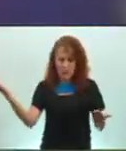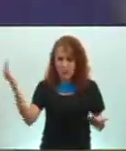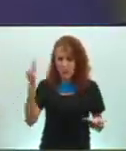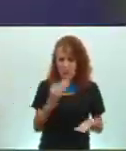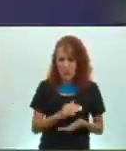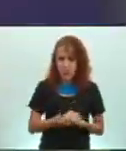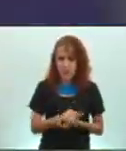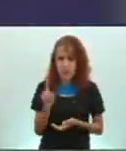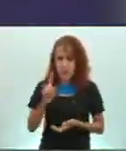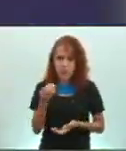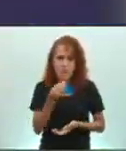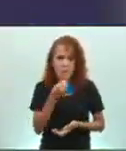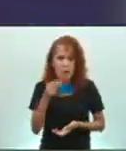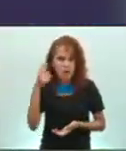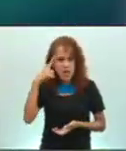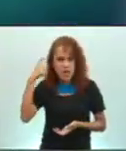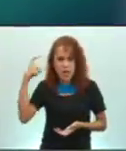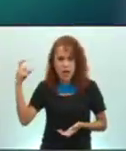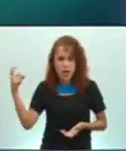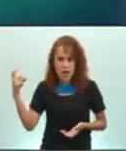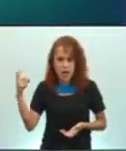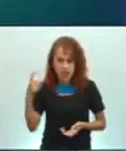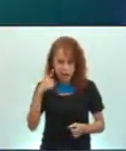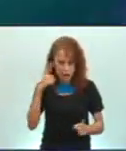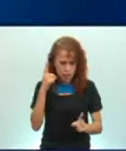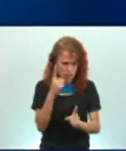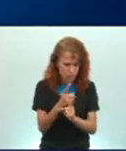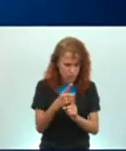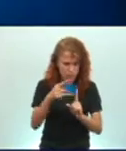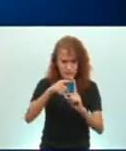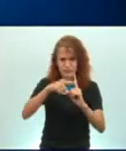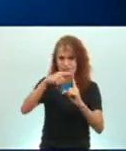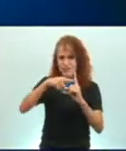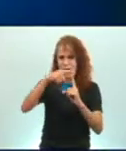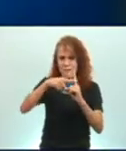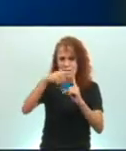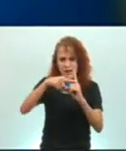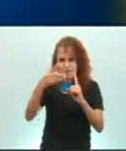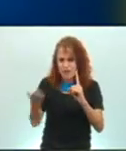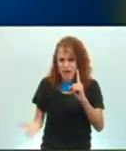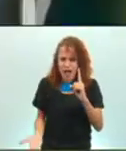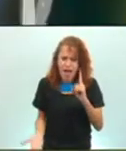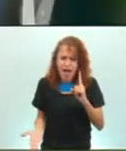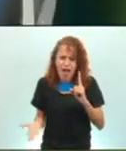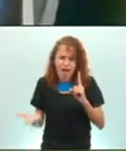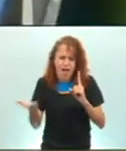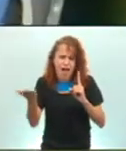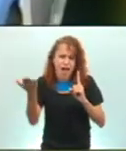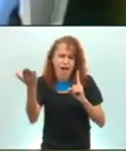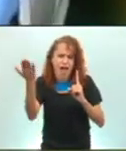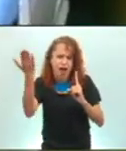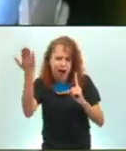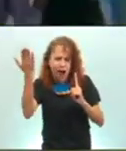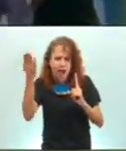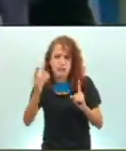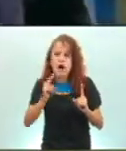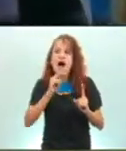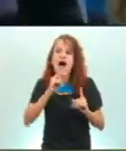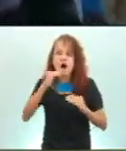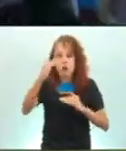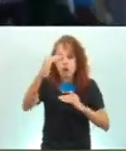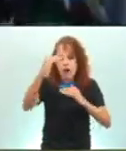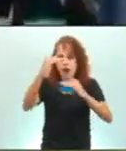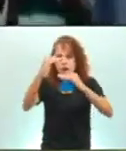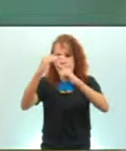avecina. No pueden imaginarlo al descubrir una temperatura inusitadamente cálida en la columna de agua